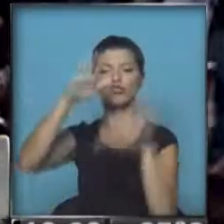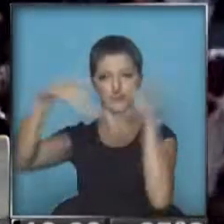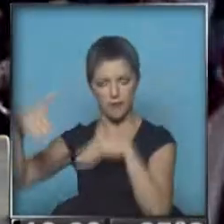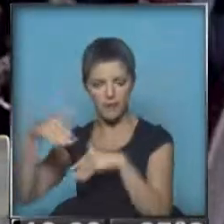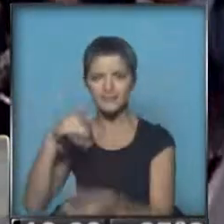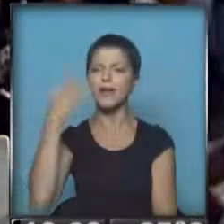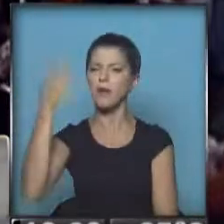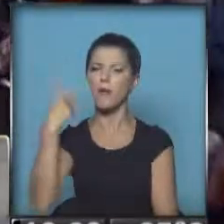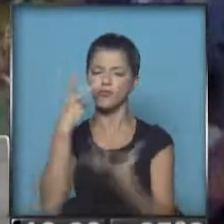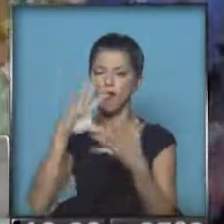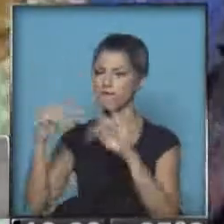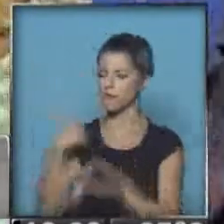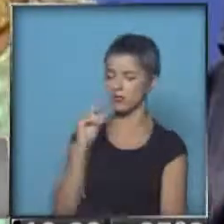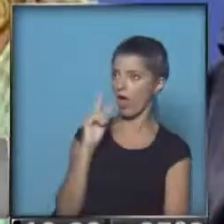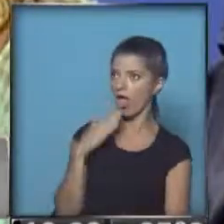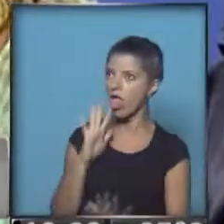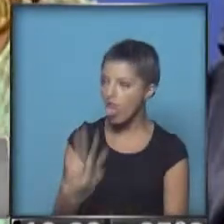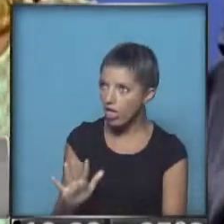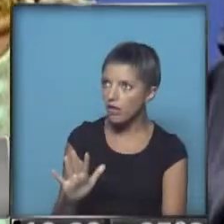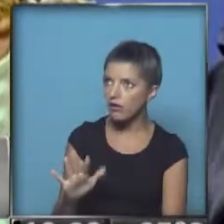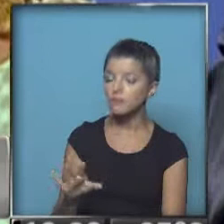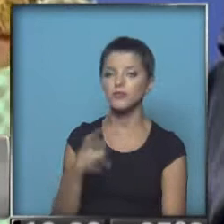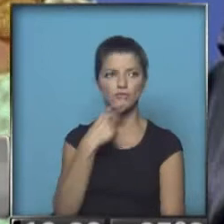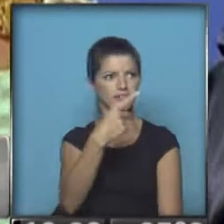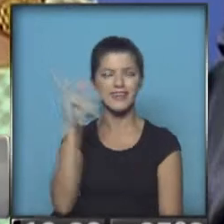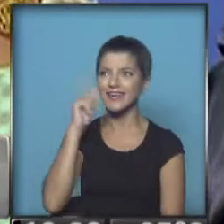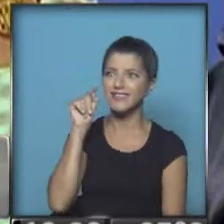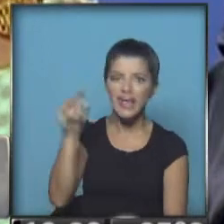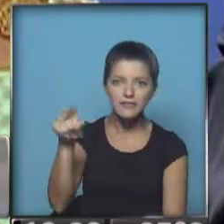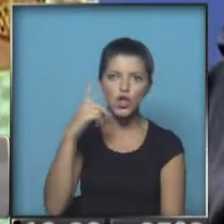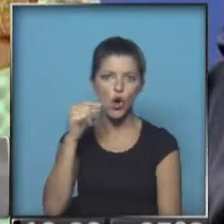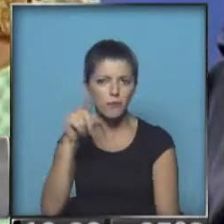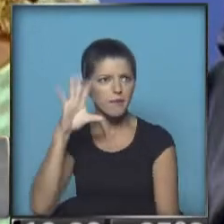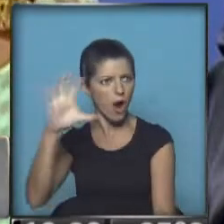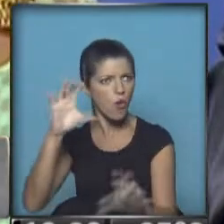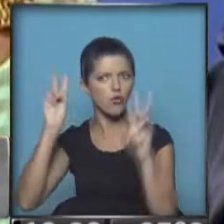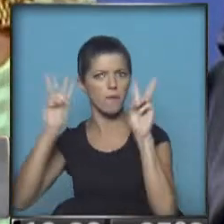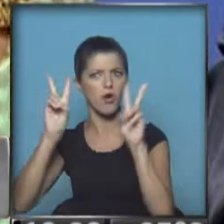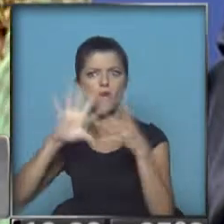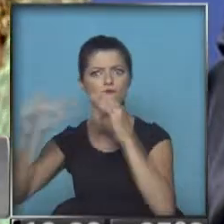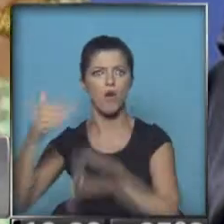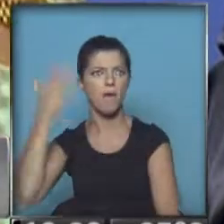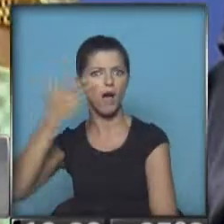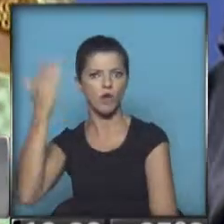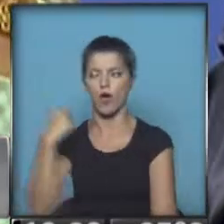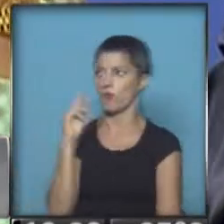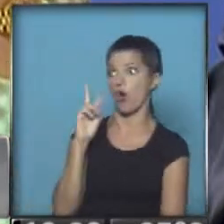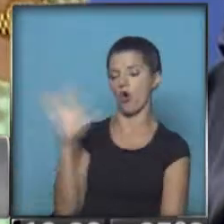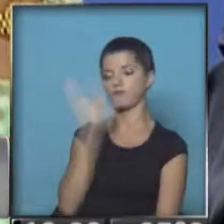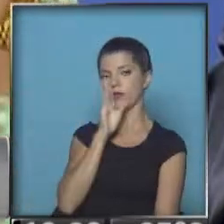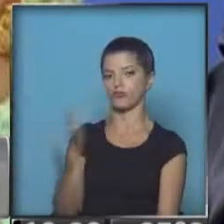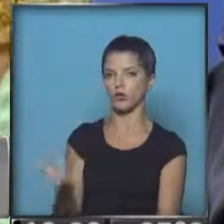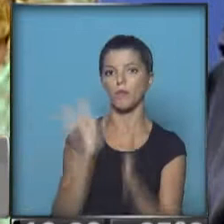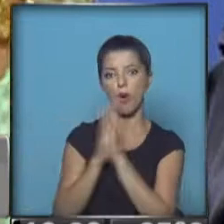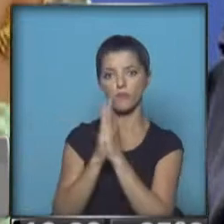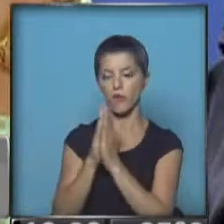impresionó. Y yo le dije a Néstor, ay, Néstor, este tipo me hace acordar a Perón cuando habla. Cállate, me dice, nena, por